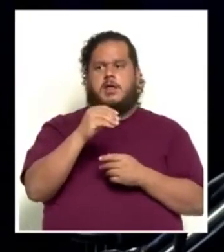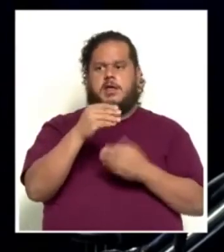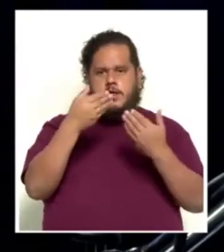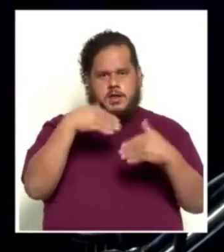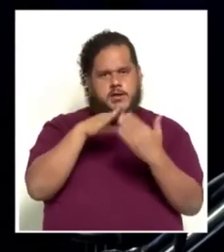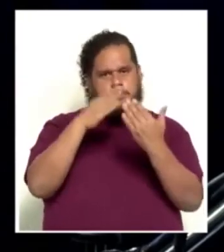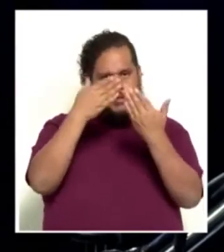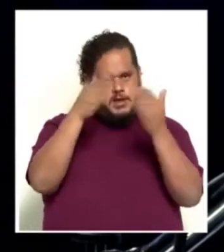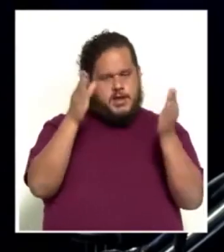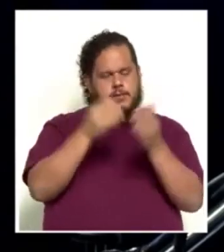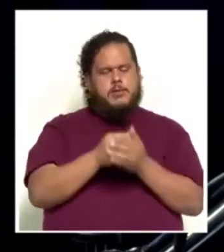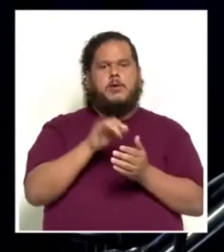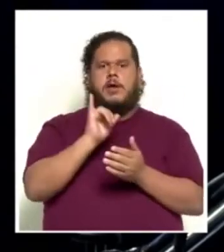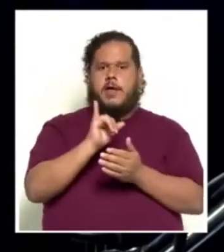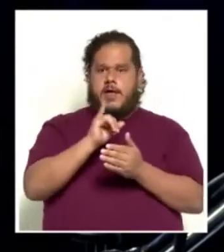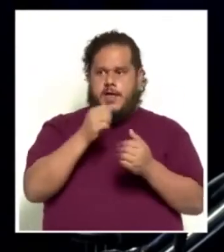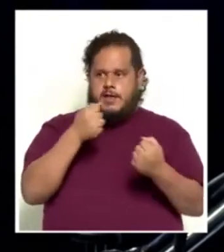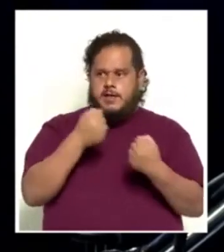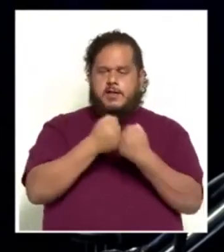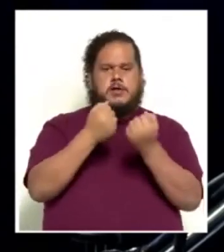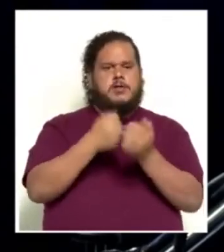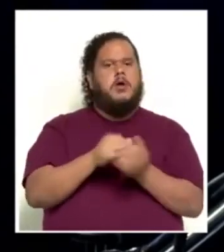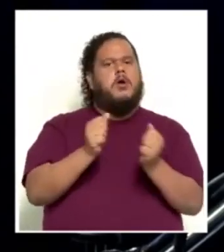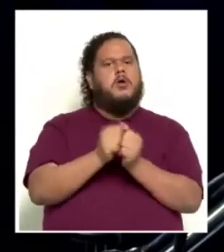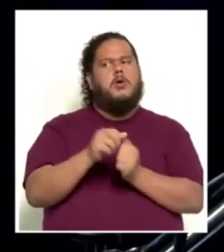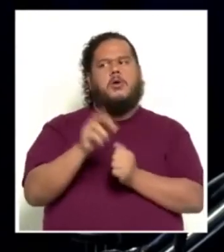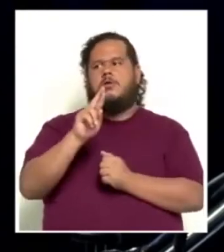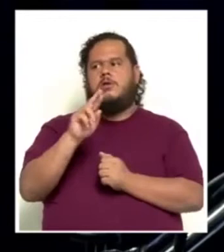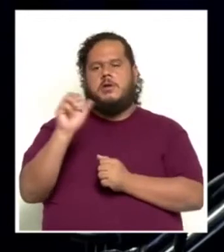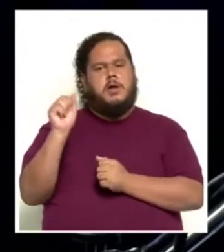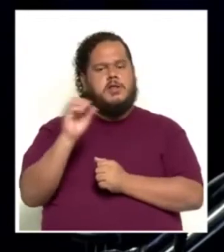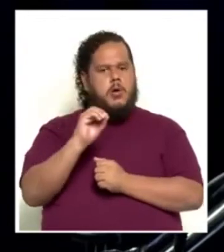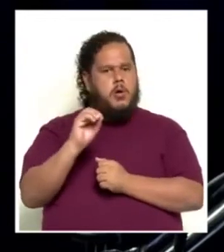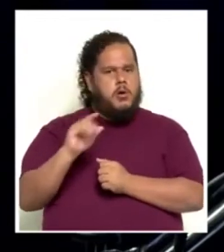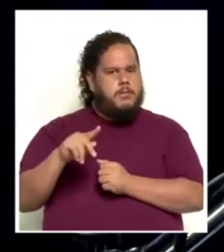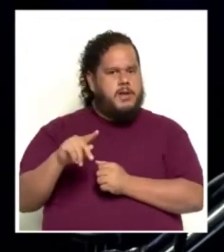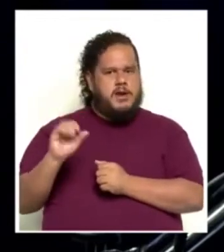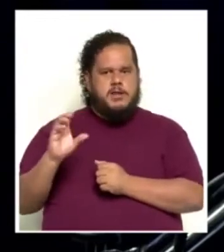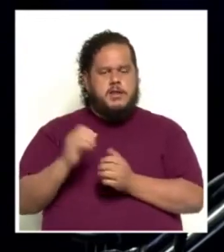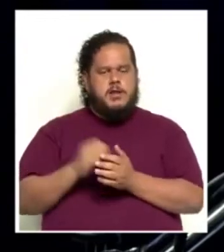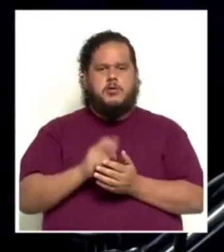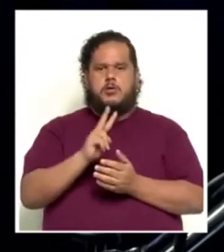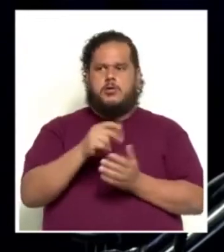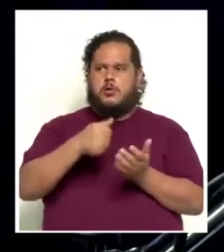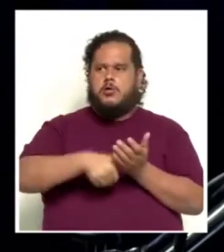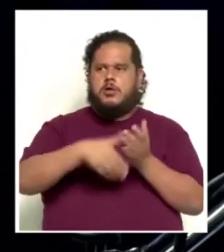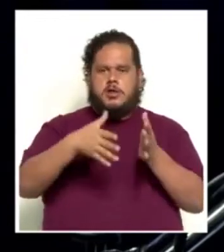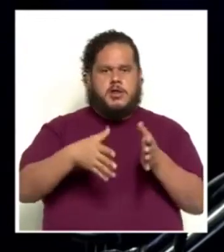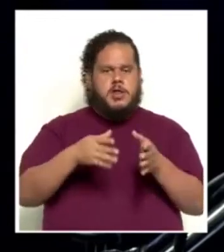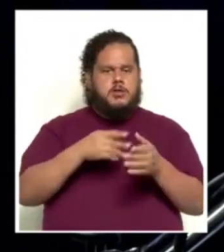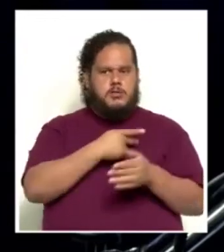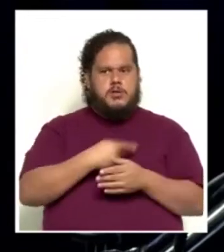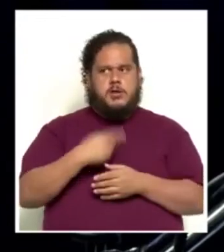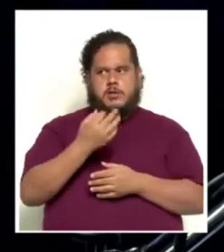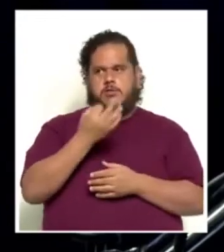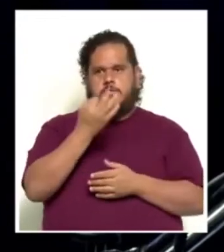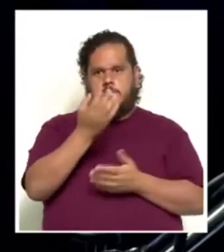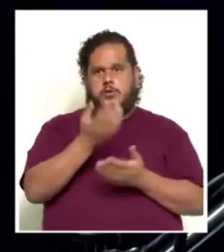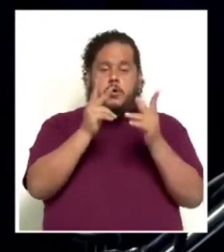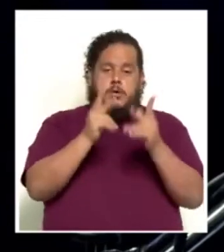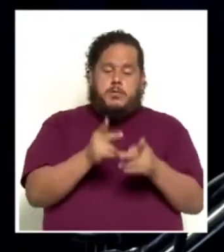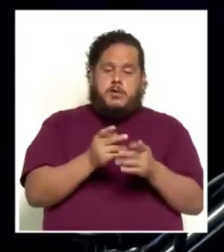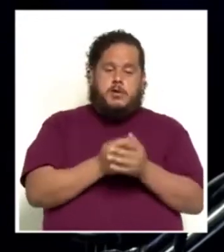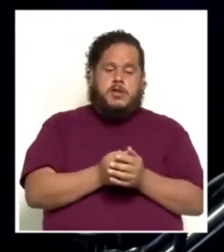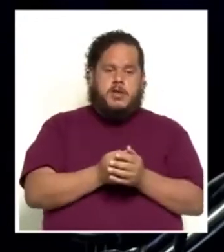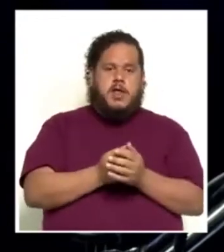reto. Con un Rodrigo Arias y una Pilar Cisneros, con 2 candidatos presidenciales futuros, personas que